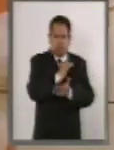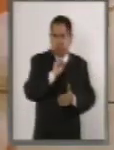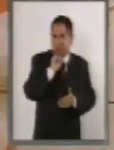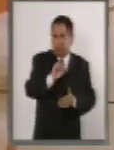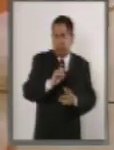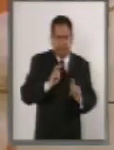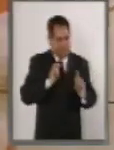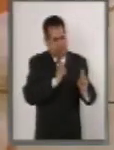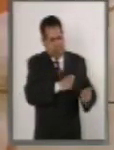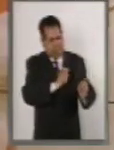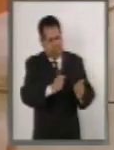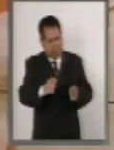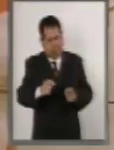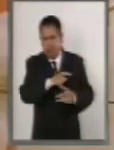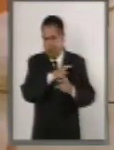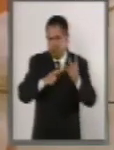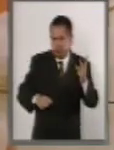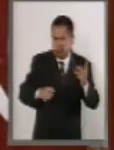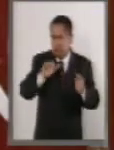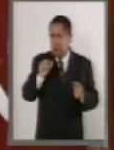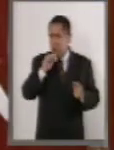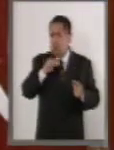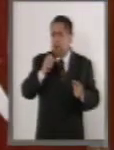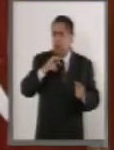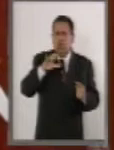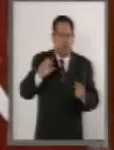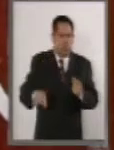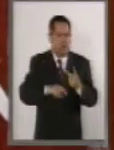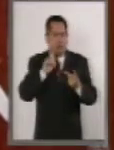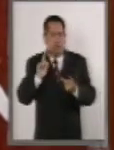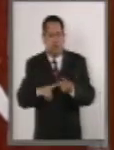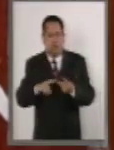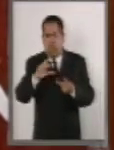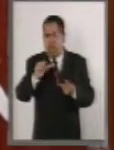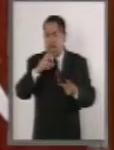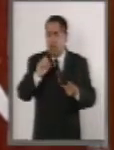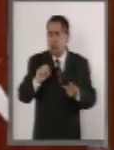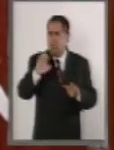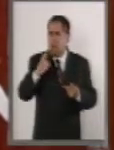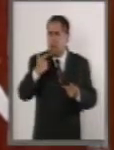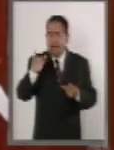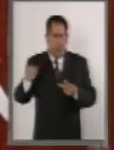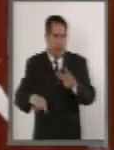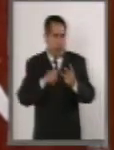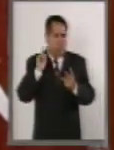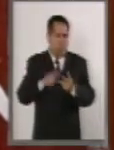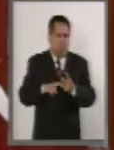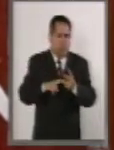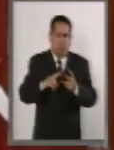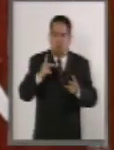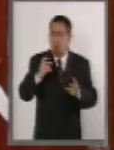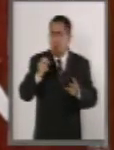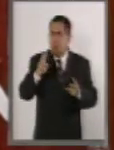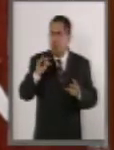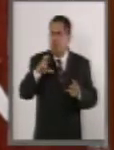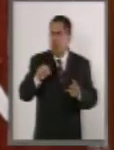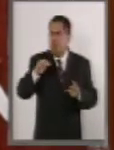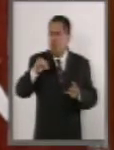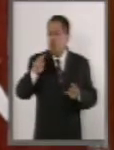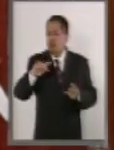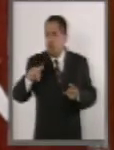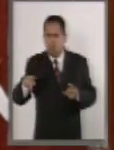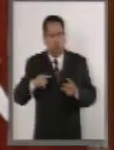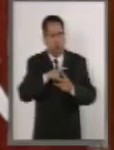los tres, tanto el ciudadano Juan Mauricio Toussaint Ribot, Carlos Eugenio García de Alba Cepeda y Porfirio Muñoz Ledo